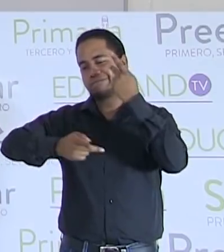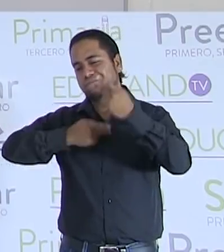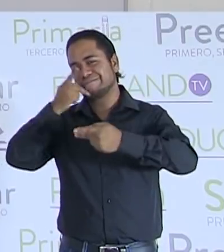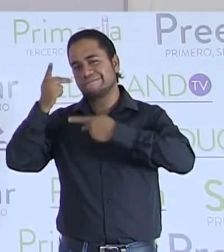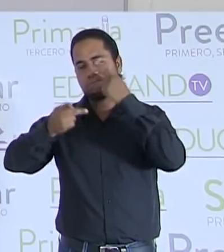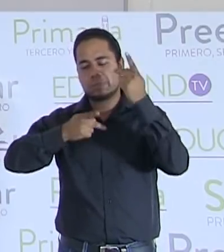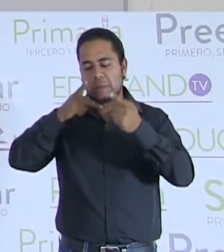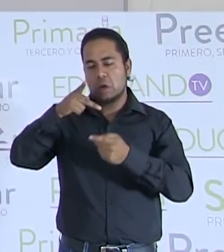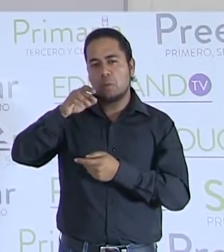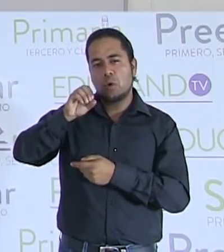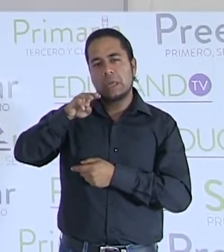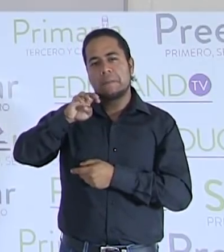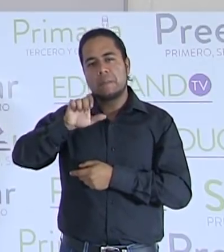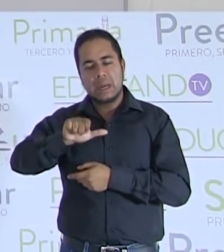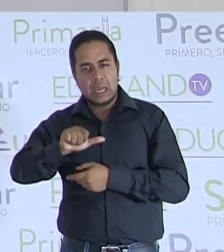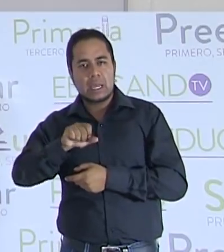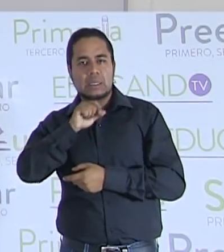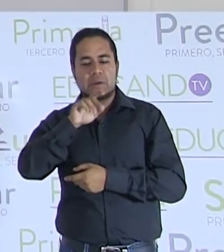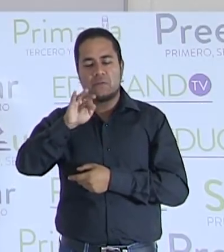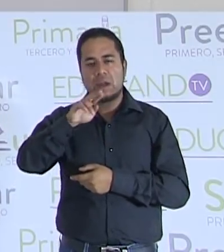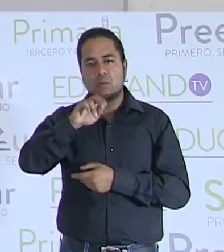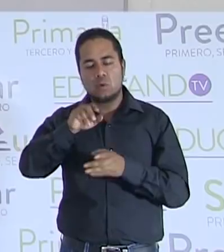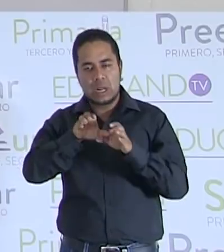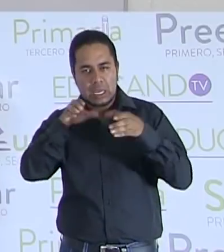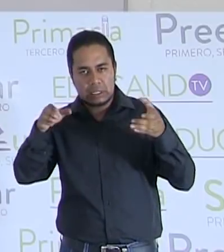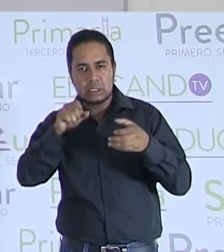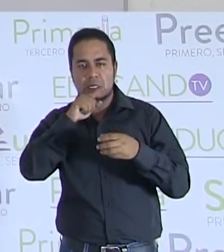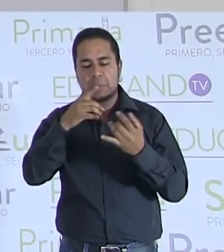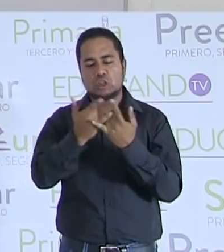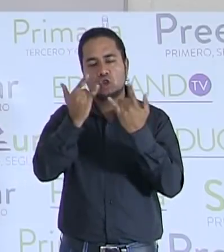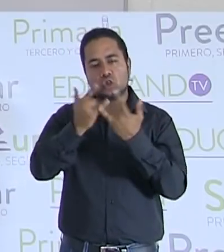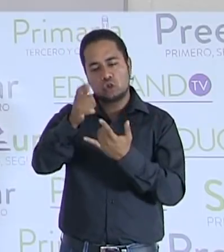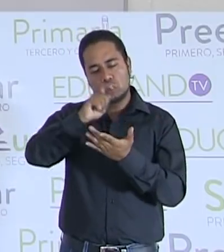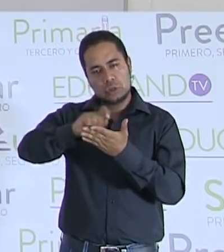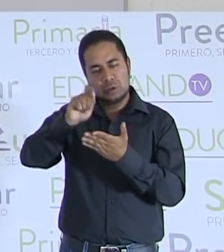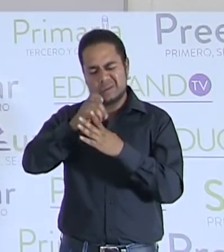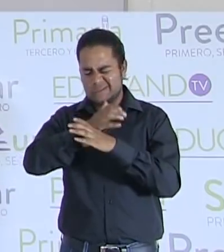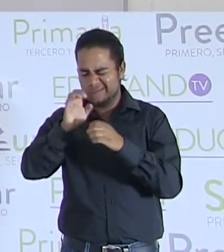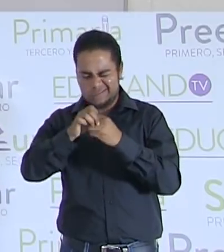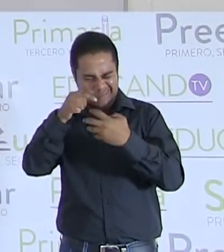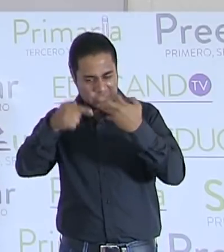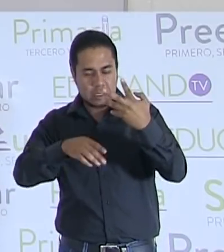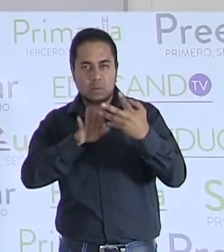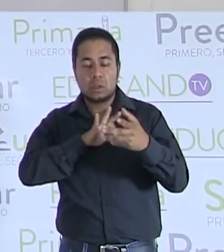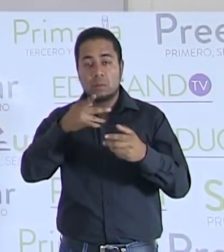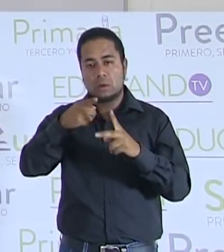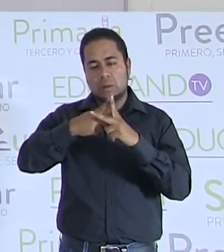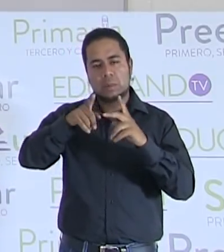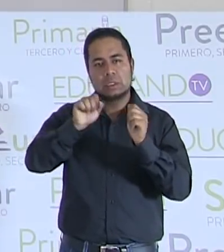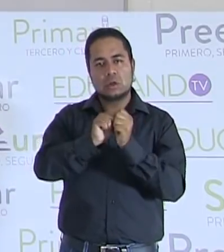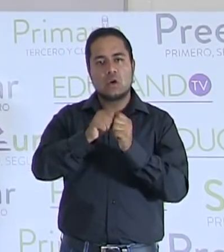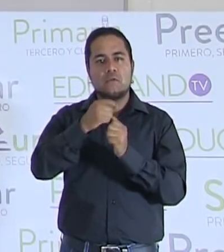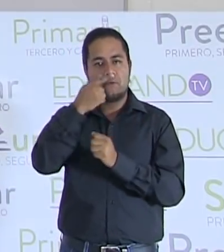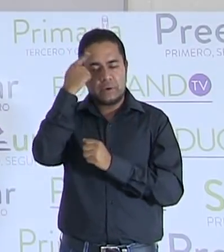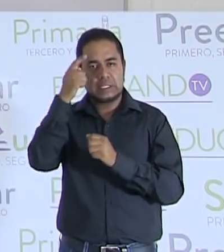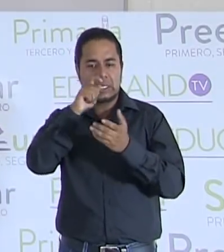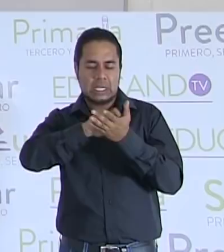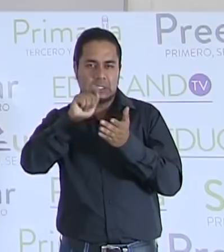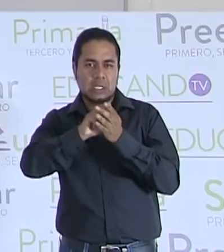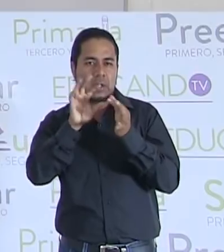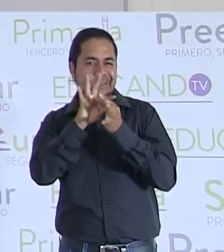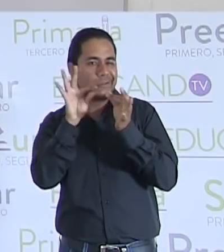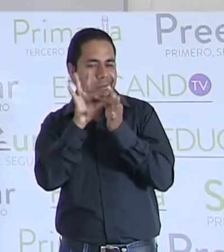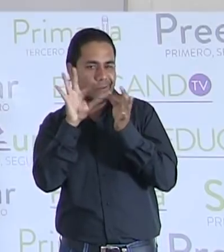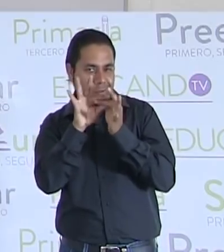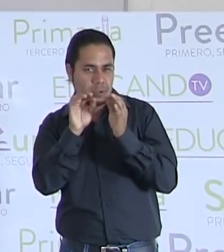poder escribir fábulas, textos históricos, muchas cosas. Pero vamos a empezar por lo más fácil, que es escribir una